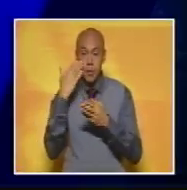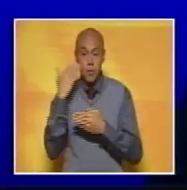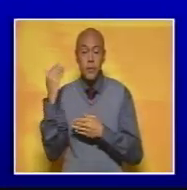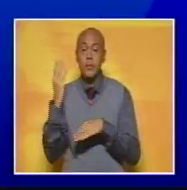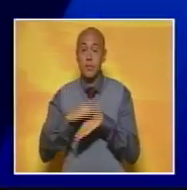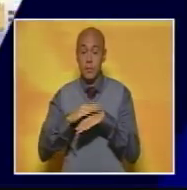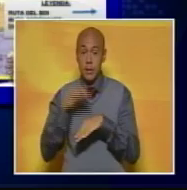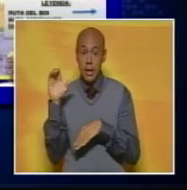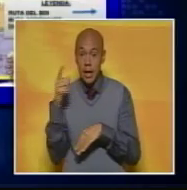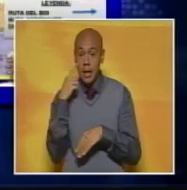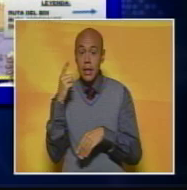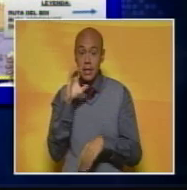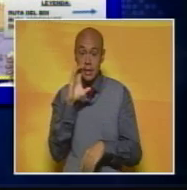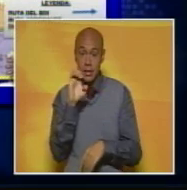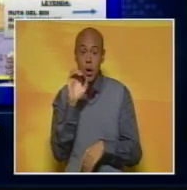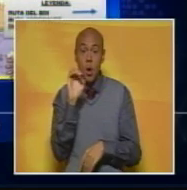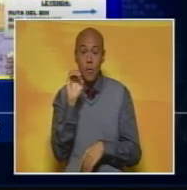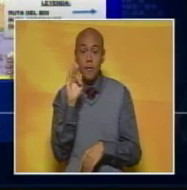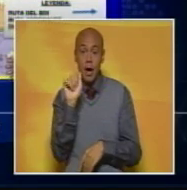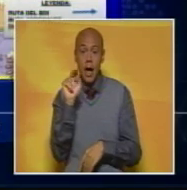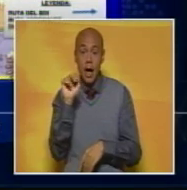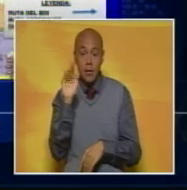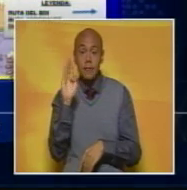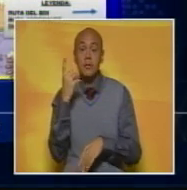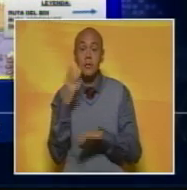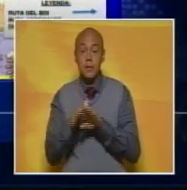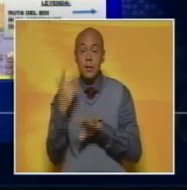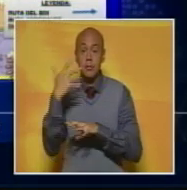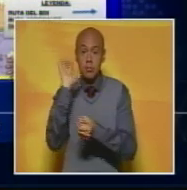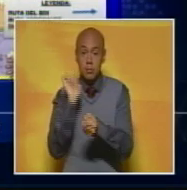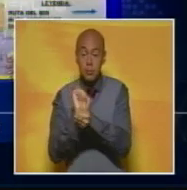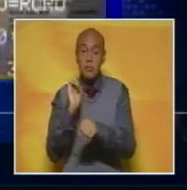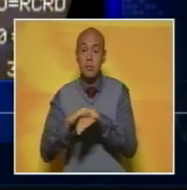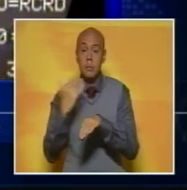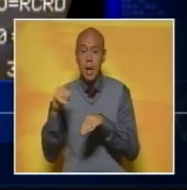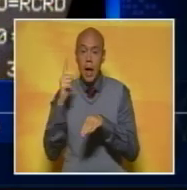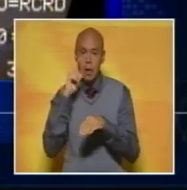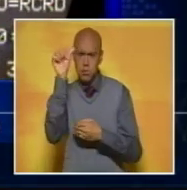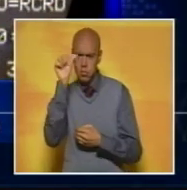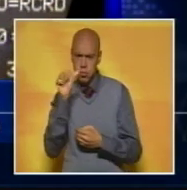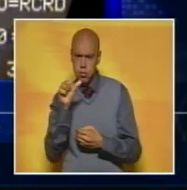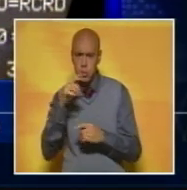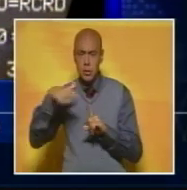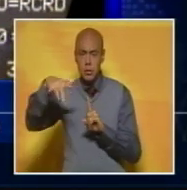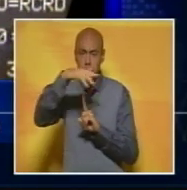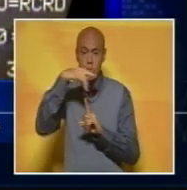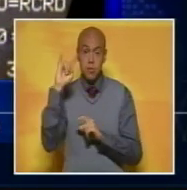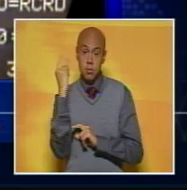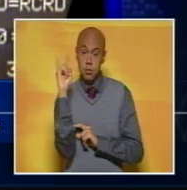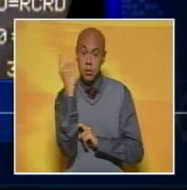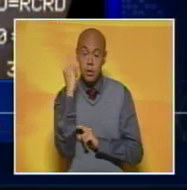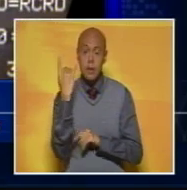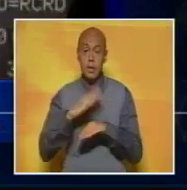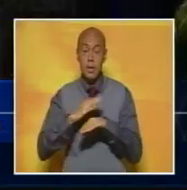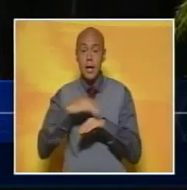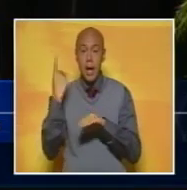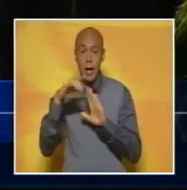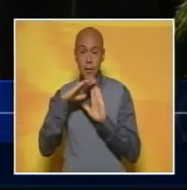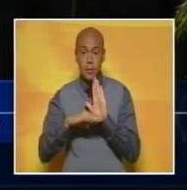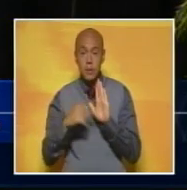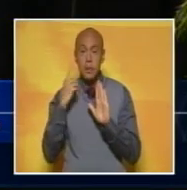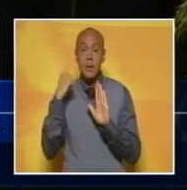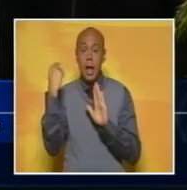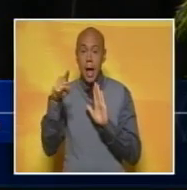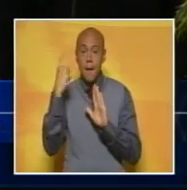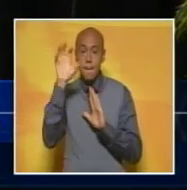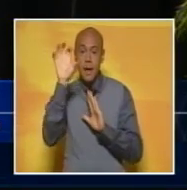Twitter, Ceofam aseguró que la detención fue posible gracias a la Operación Venezuela de Soberanía y Paz que lleva a cabo el Ejecutivo Nacional ante las amenazas